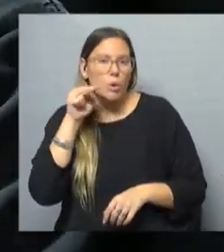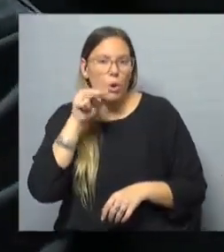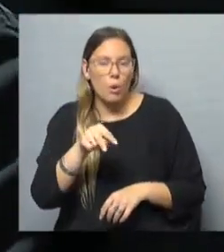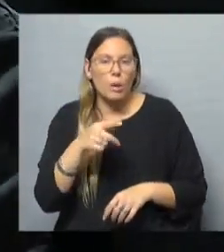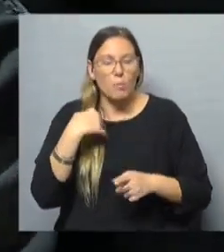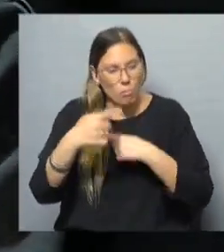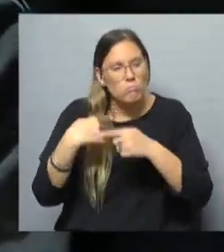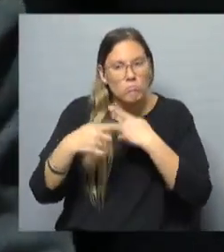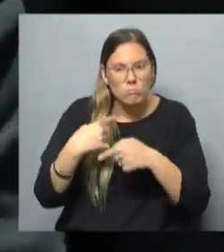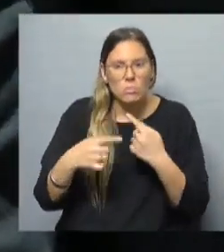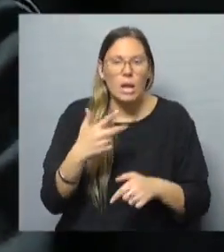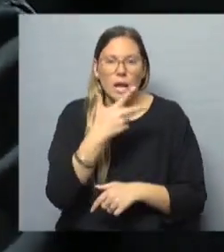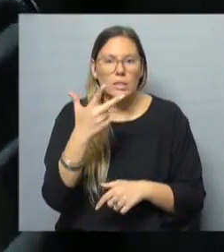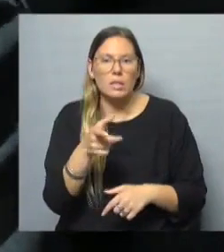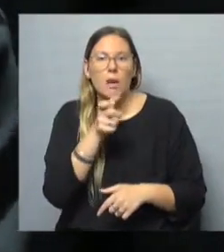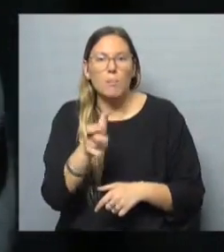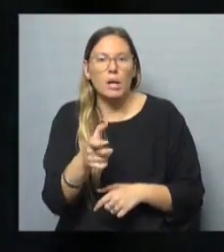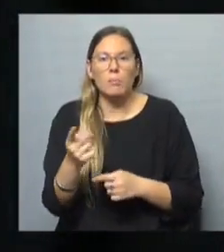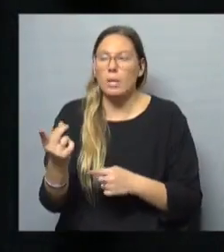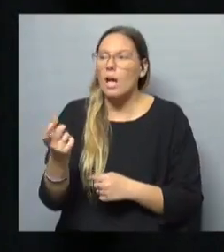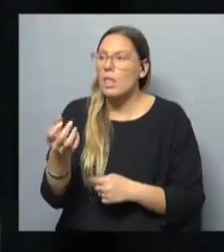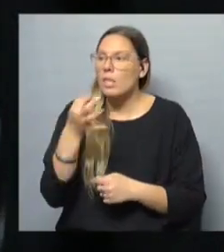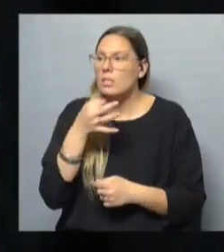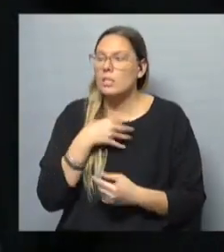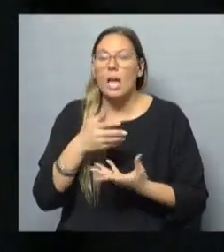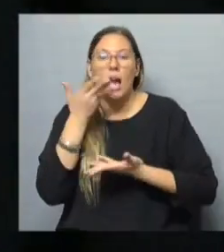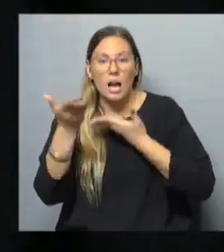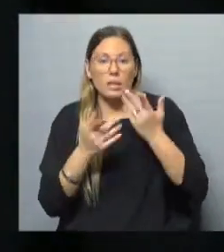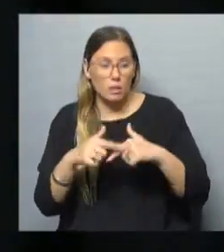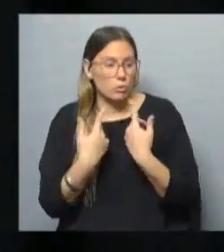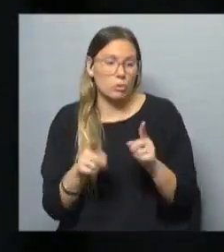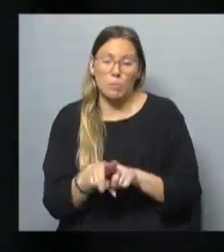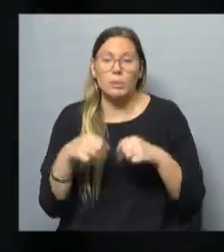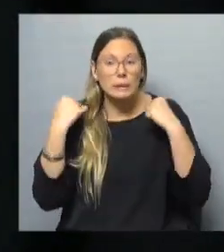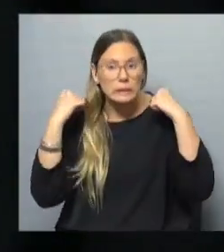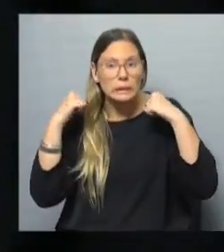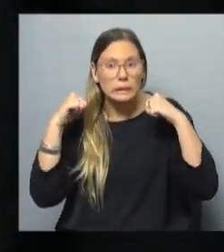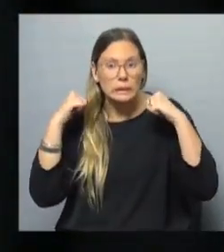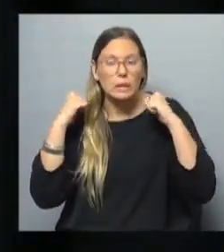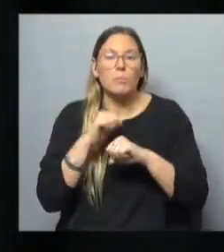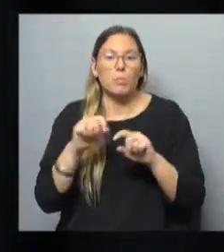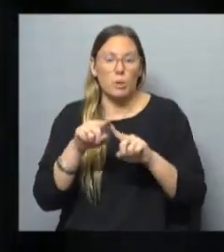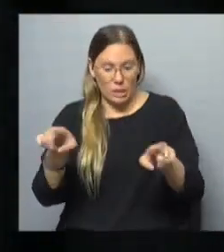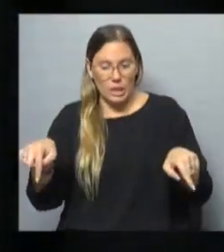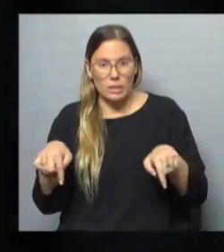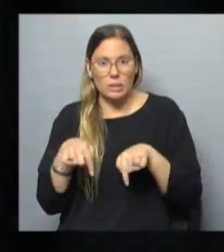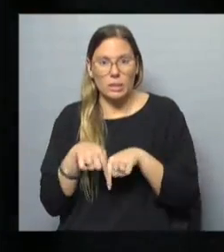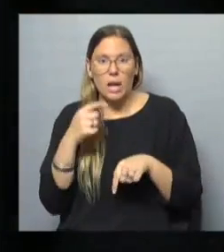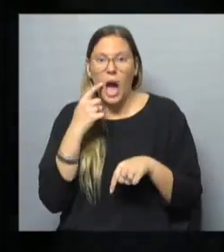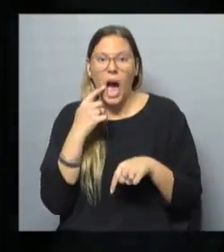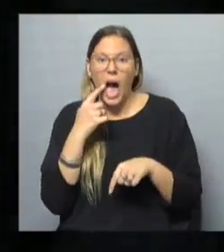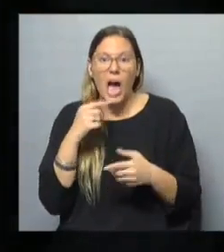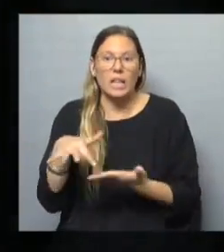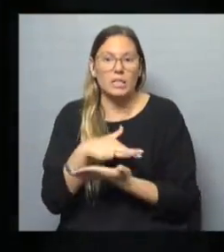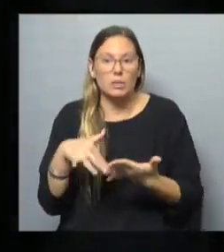es fluido, las tres palabras que te pide las utiliza. Nosotros lo mismo, tenemos un entrenamiento para que llegar a escena y los marcos